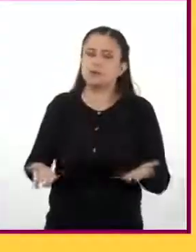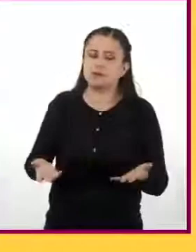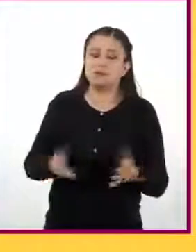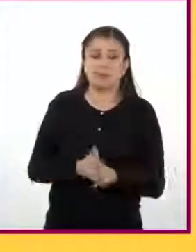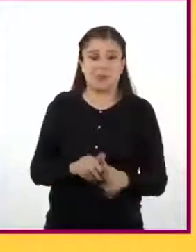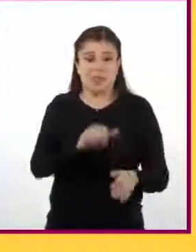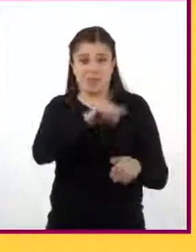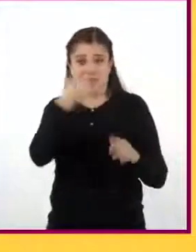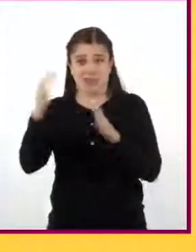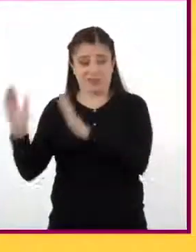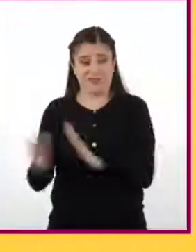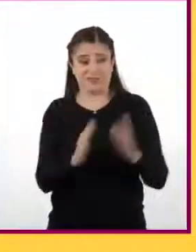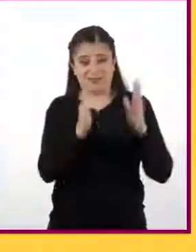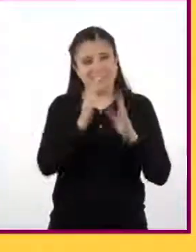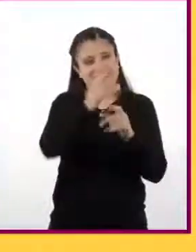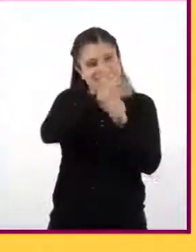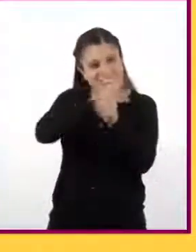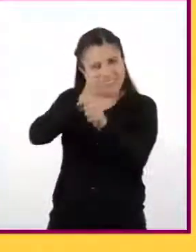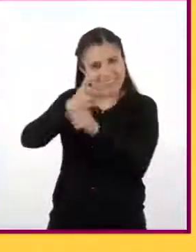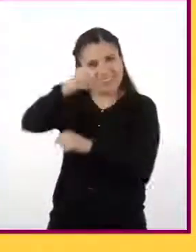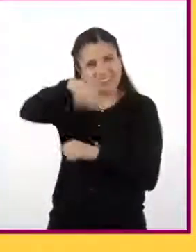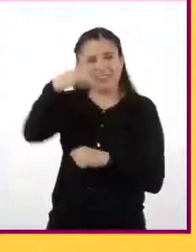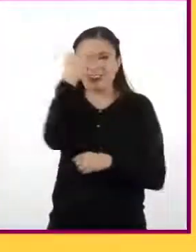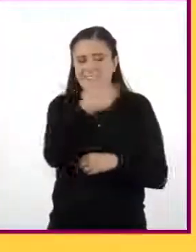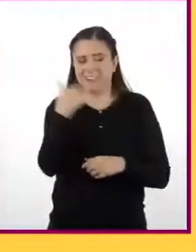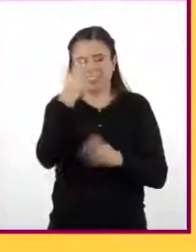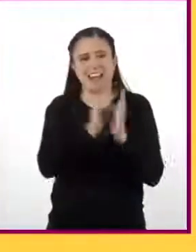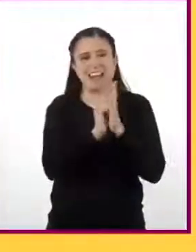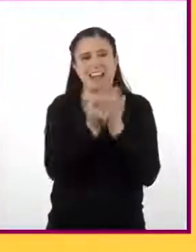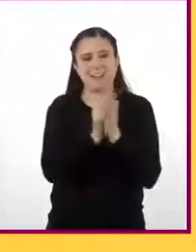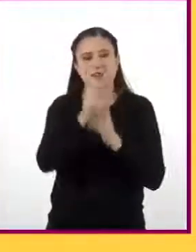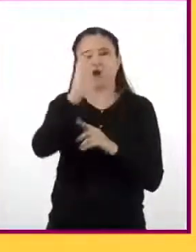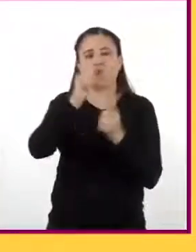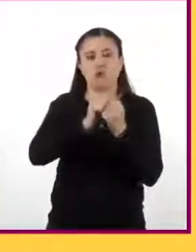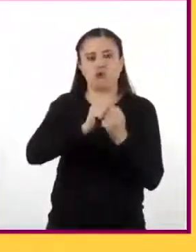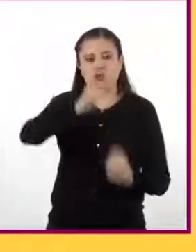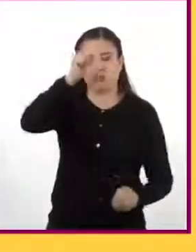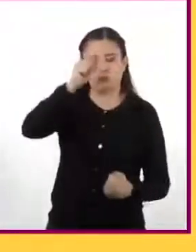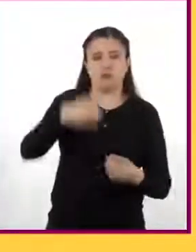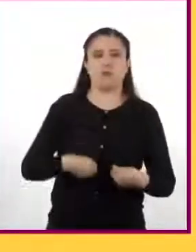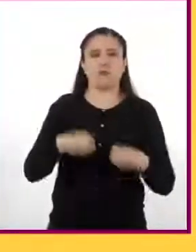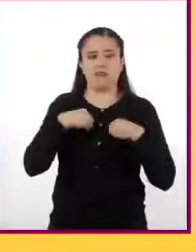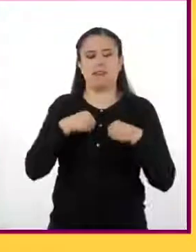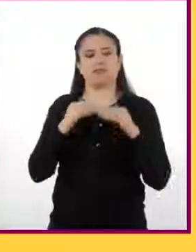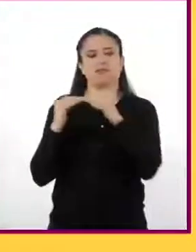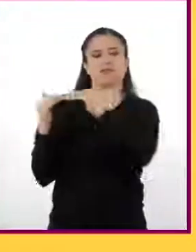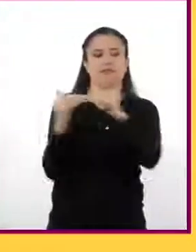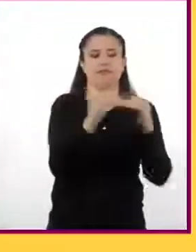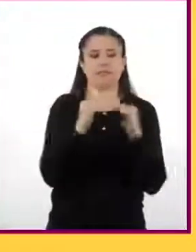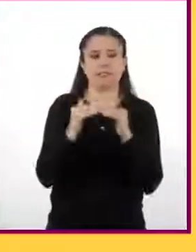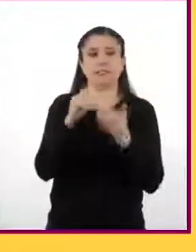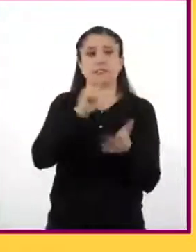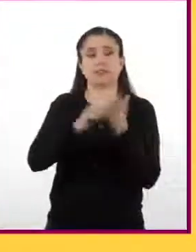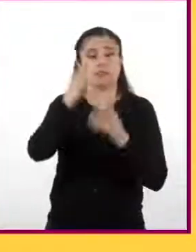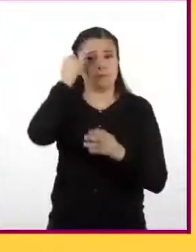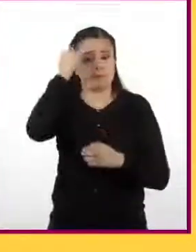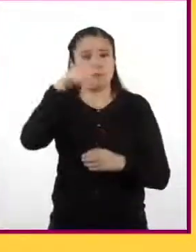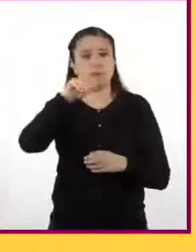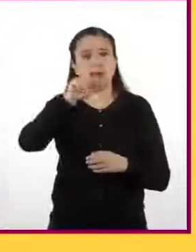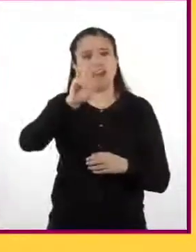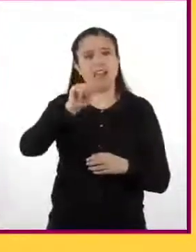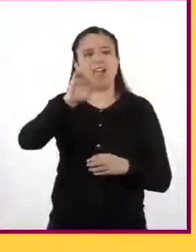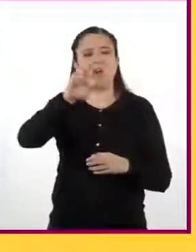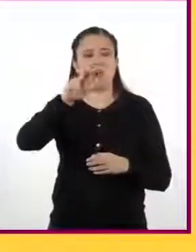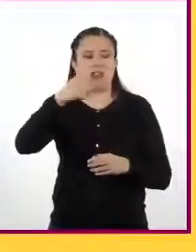otro lado, las y los invitamos a revisar el libro titulado Constitución y Vida Democrática, escrito por María Eugenia